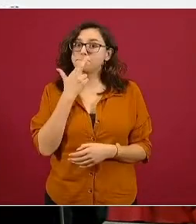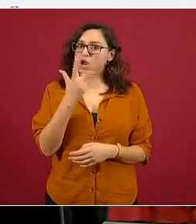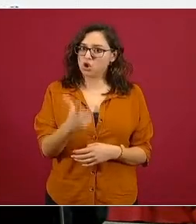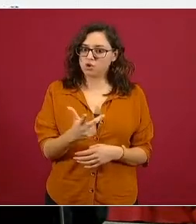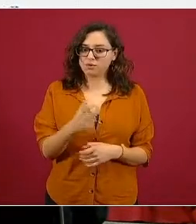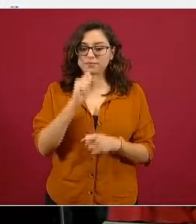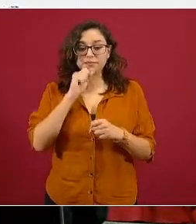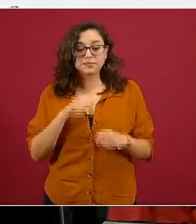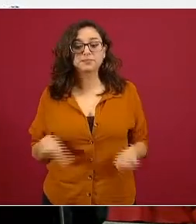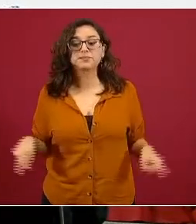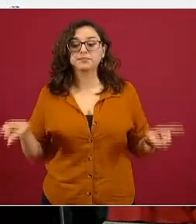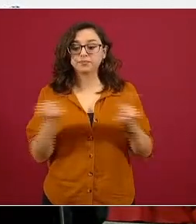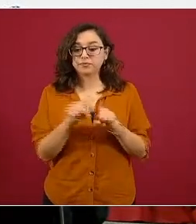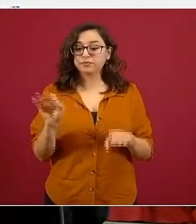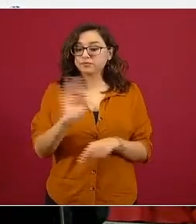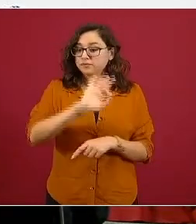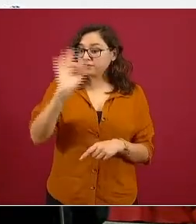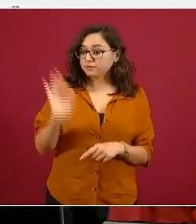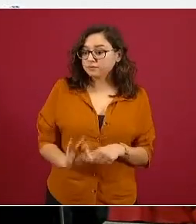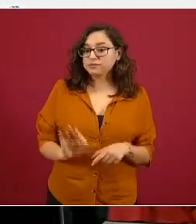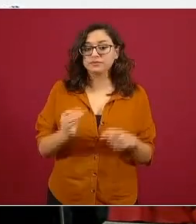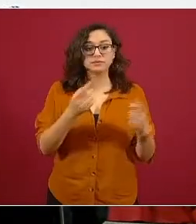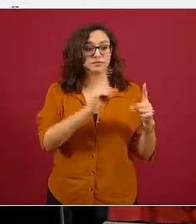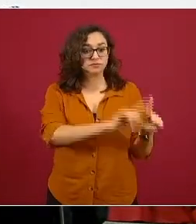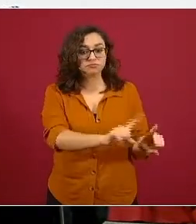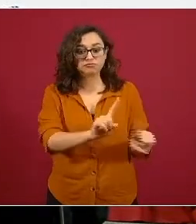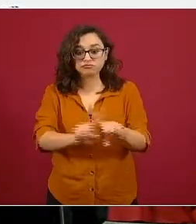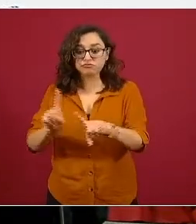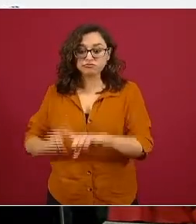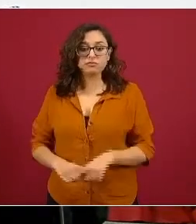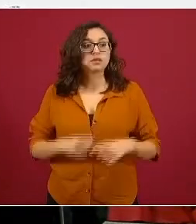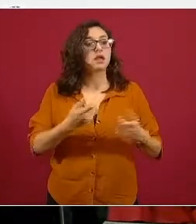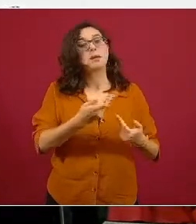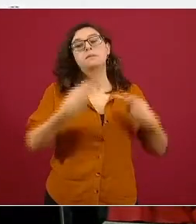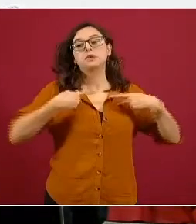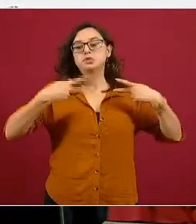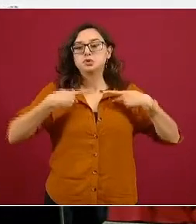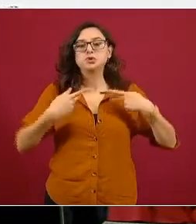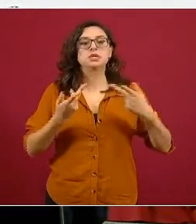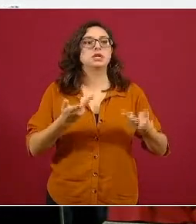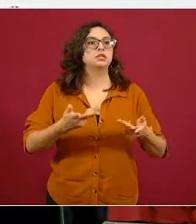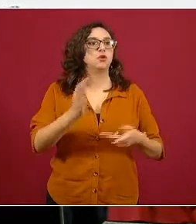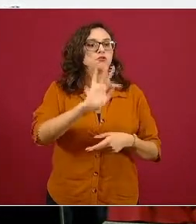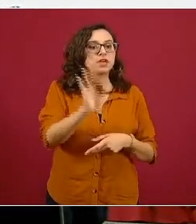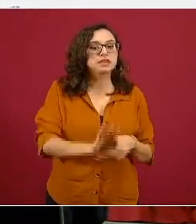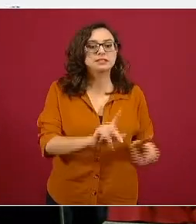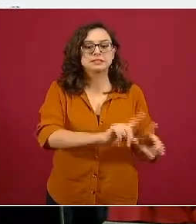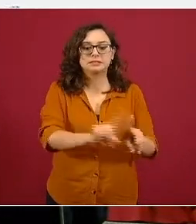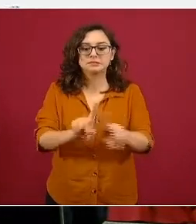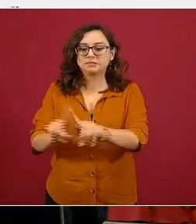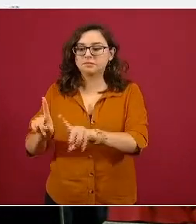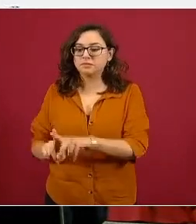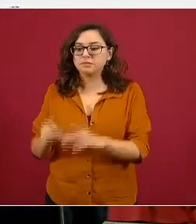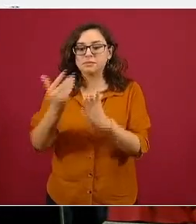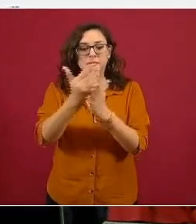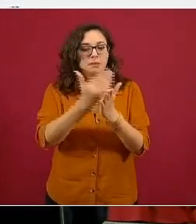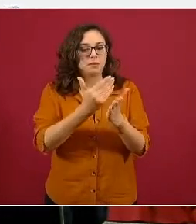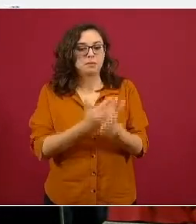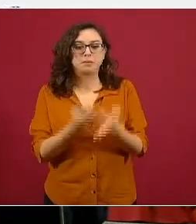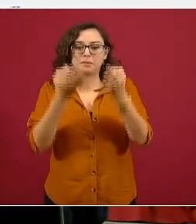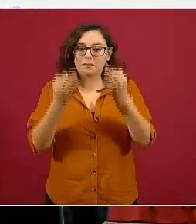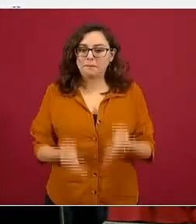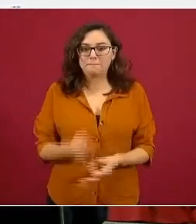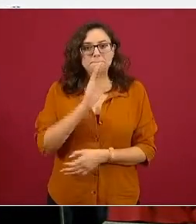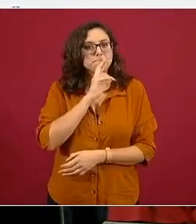lograr que las promociones y ofertas que ofrezcan los comerciantes y las empresas participantes en el Buen Fin se encuentren entre las mejores del